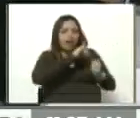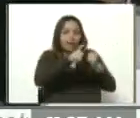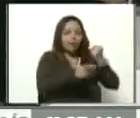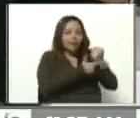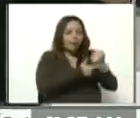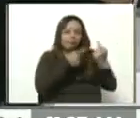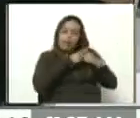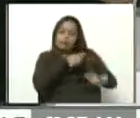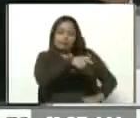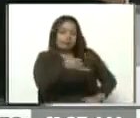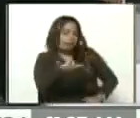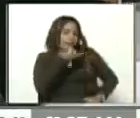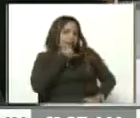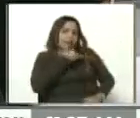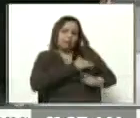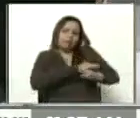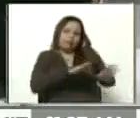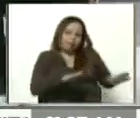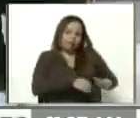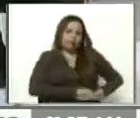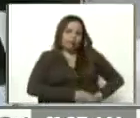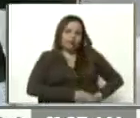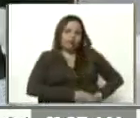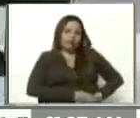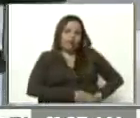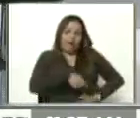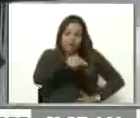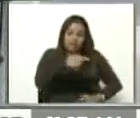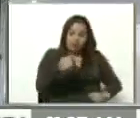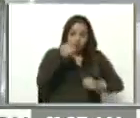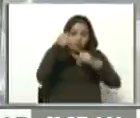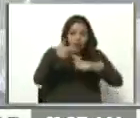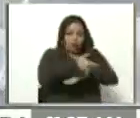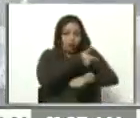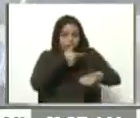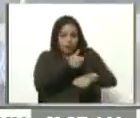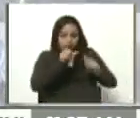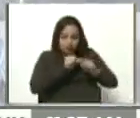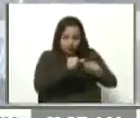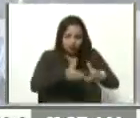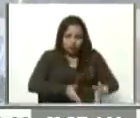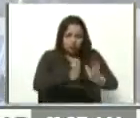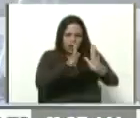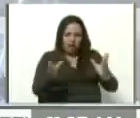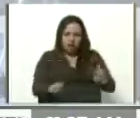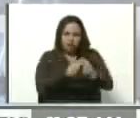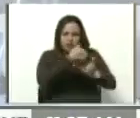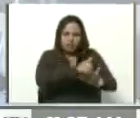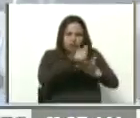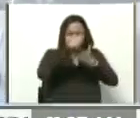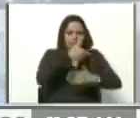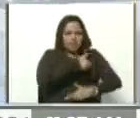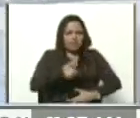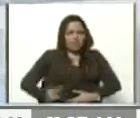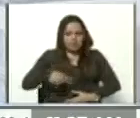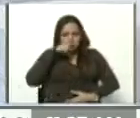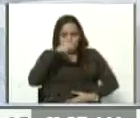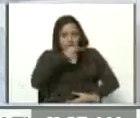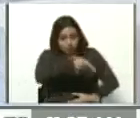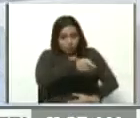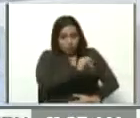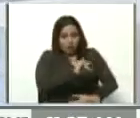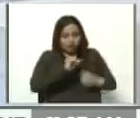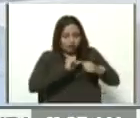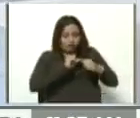fracasó. Es decir, triunfó el gobierno y la gobernabilidad con el liderazgo del presidente Maduro. Eso genera